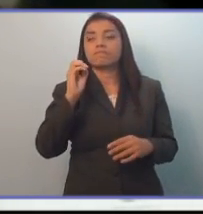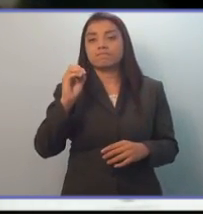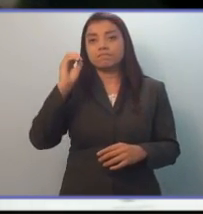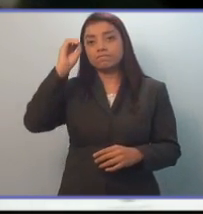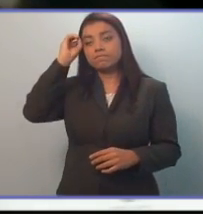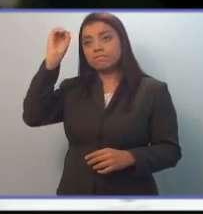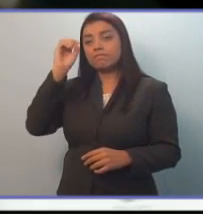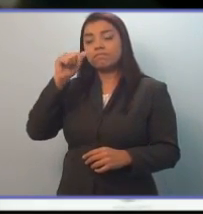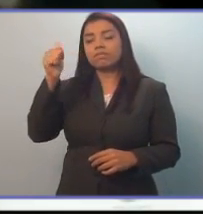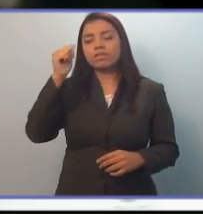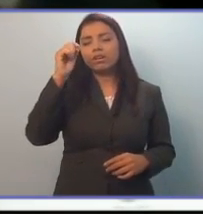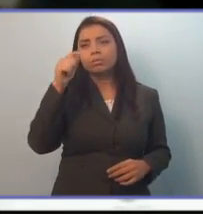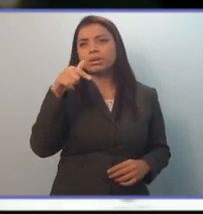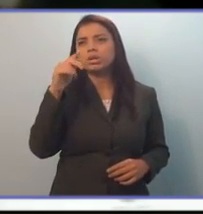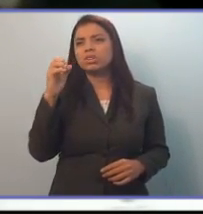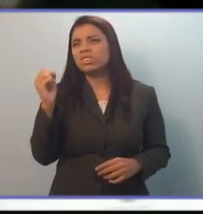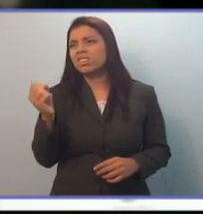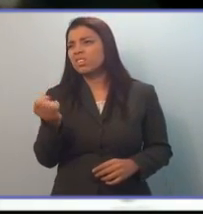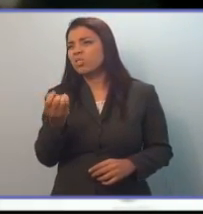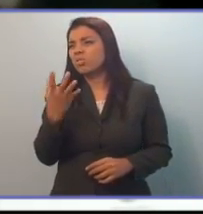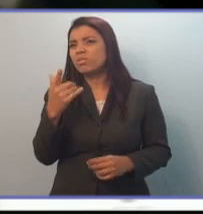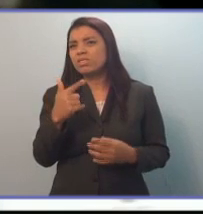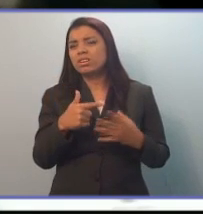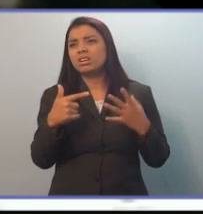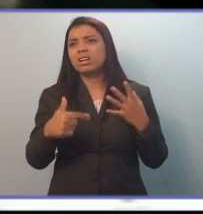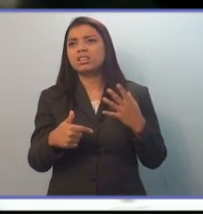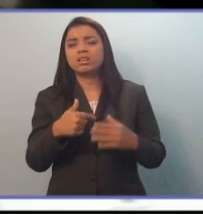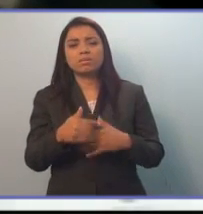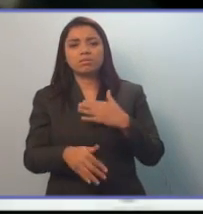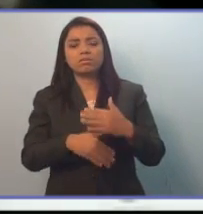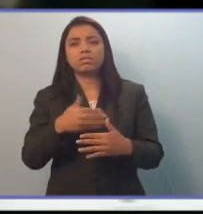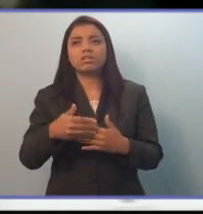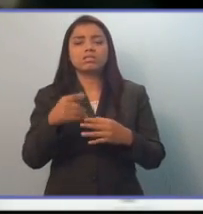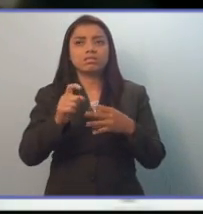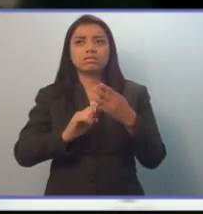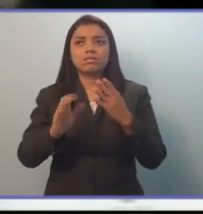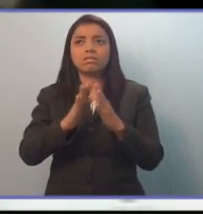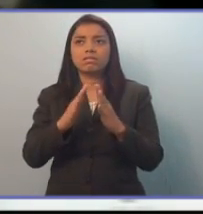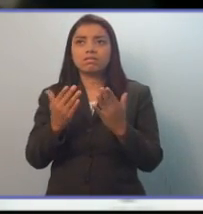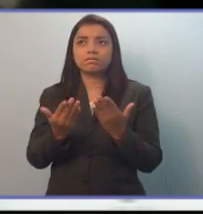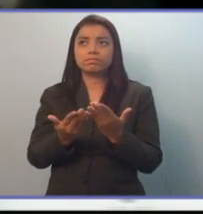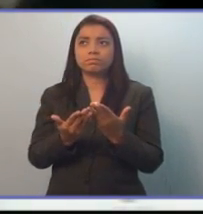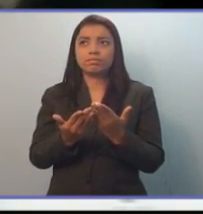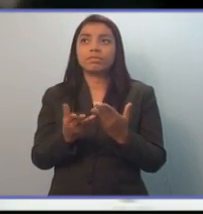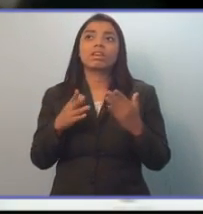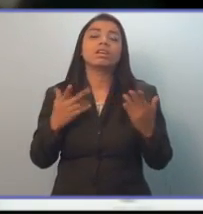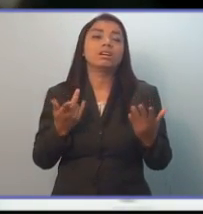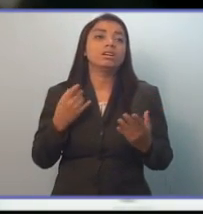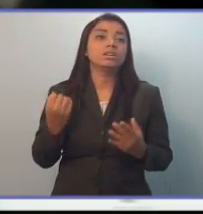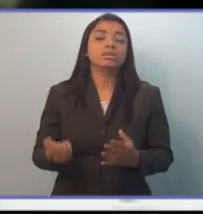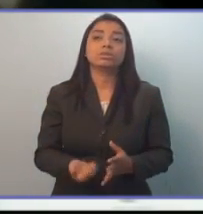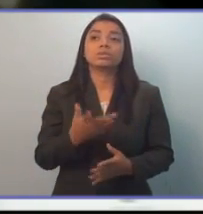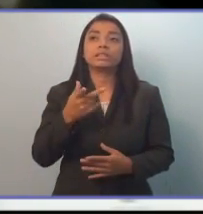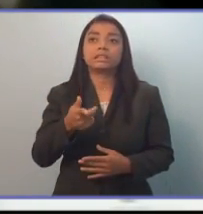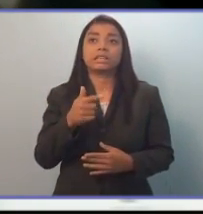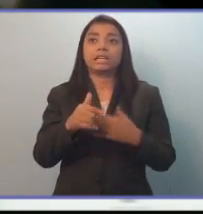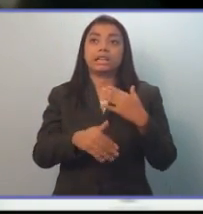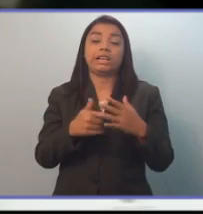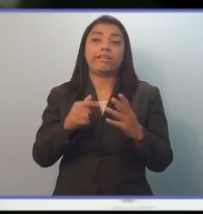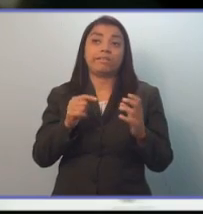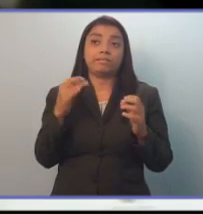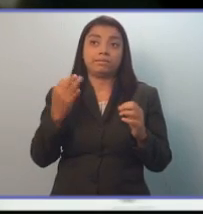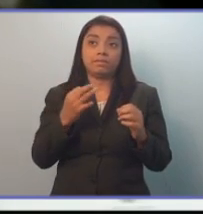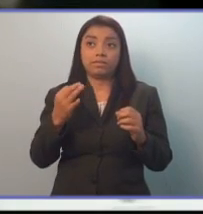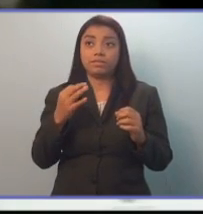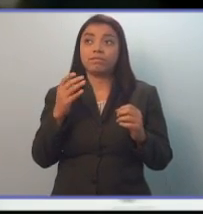respecto a la necesidad de una nueva ley de procedimientos constitucionales y qué novedades o cambios considera que debería